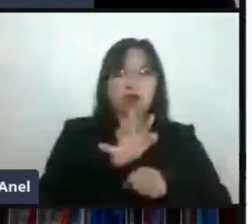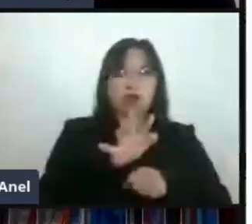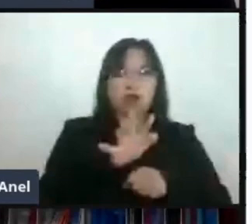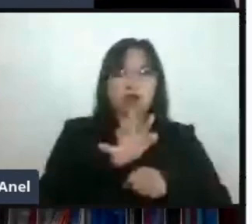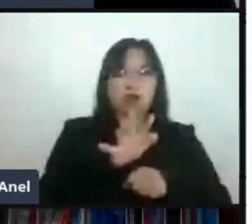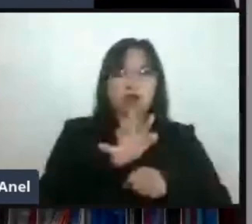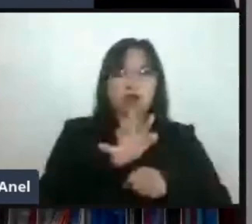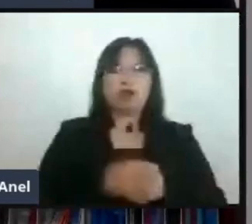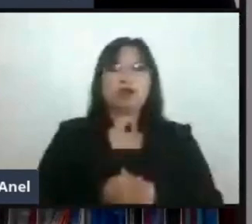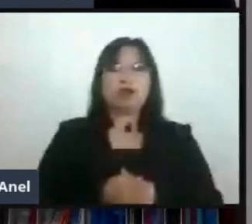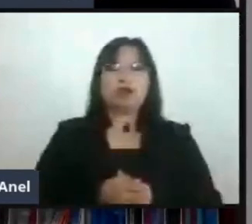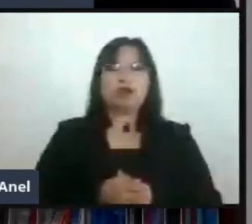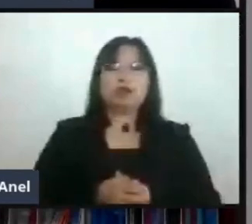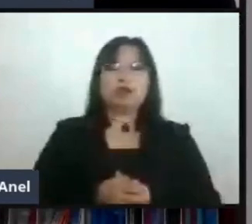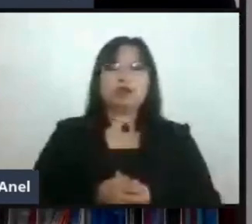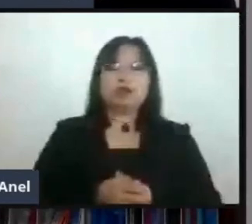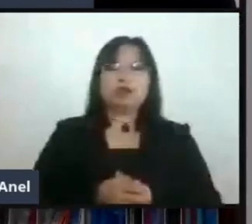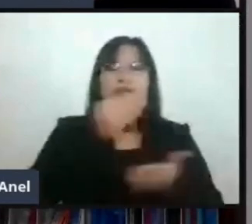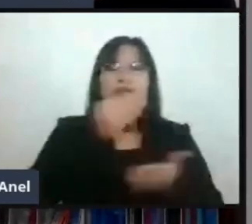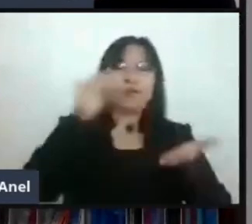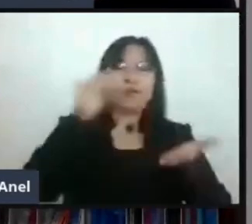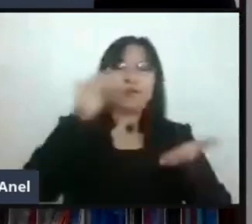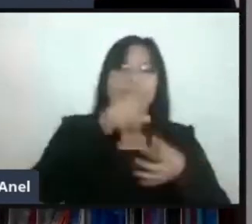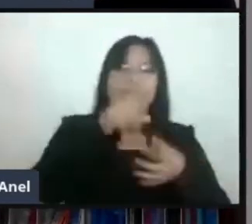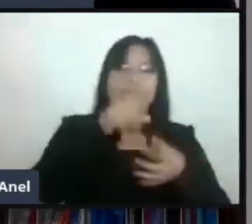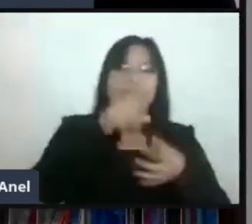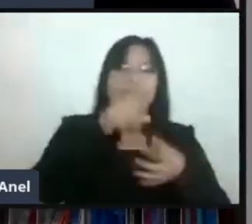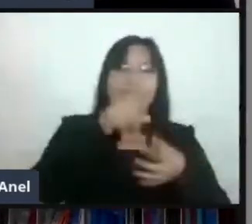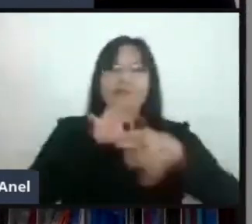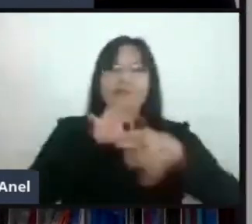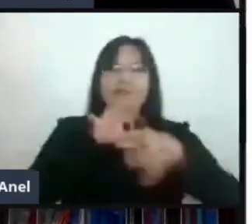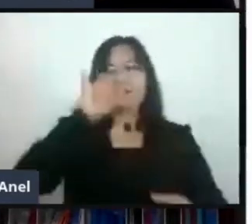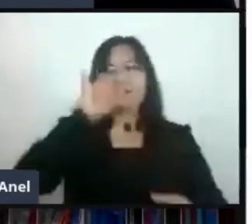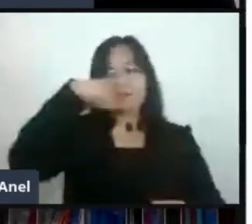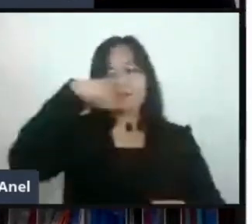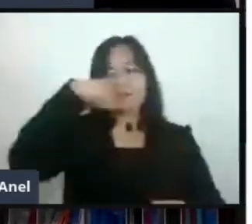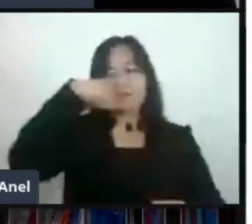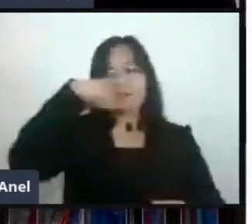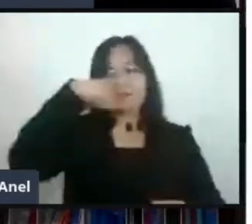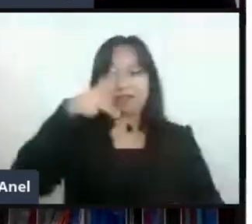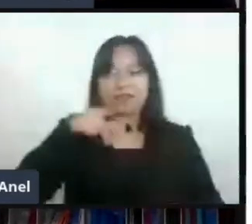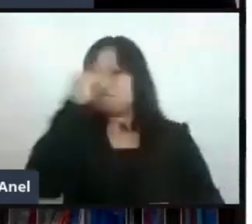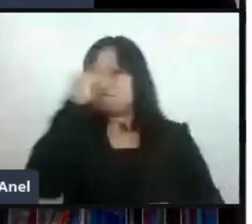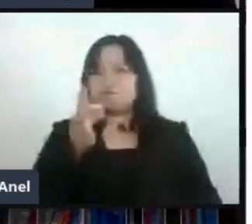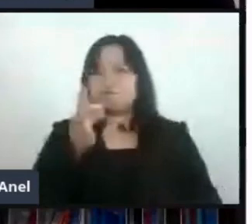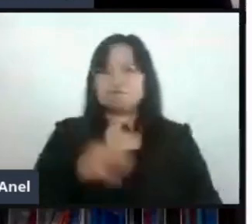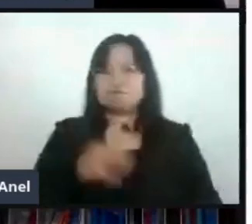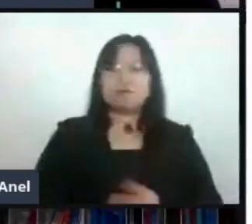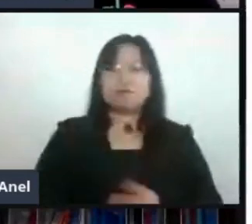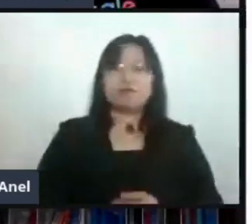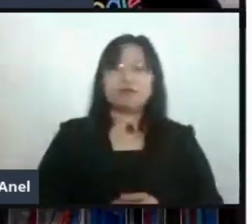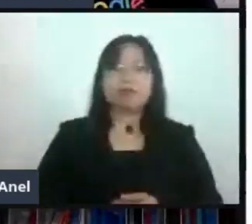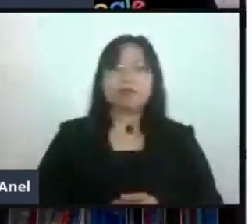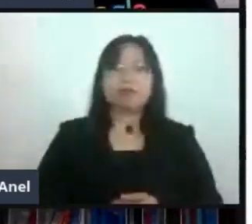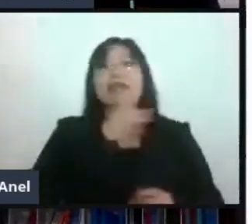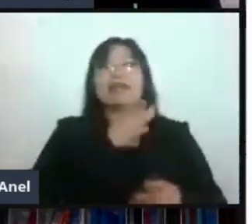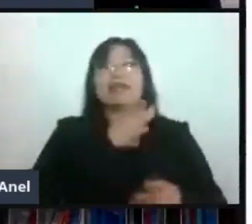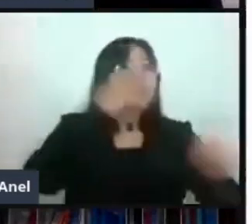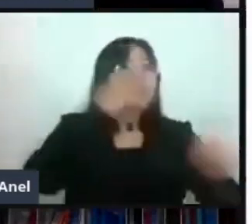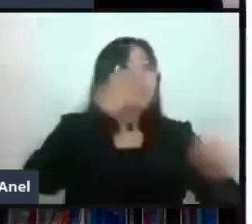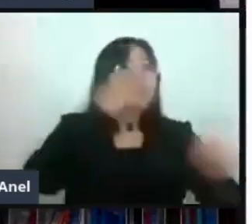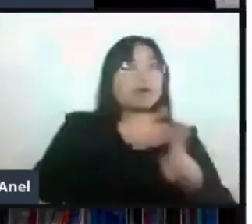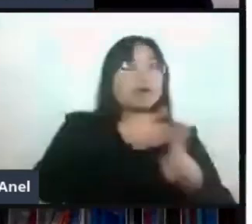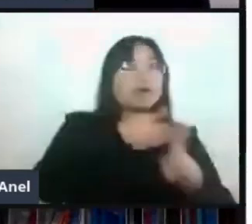mi vínculo aquí. Y esa es la otra manera. Ah, excelente. Sí. Ajá. Perfecto, Ale. No,